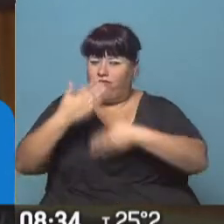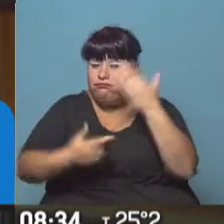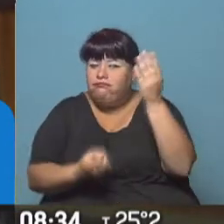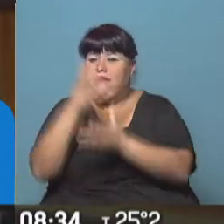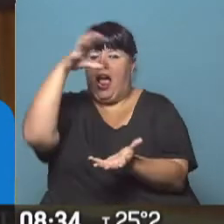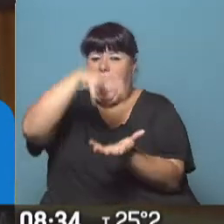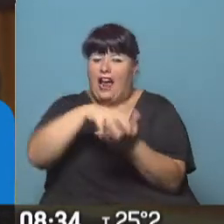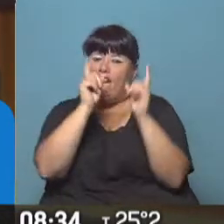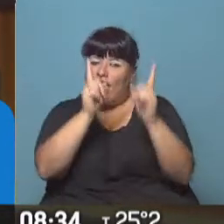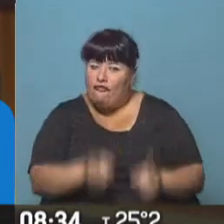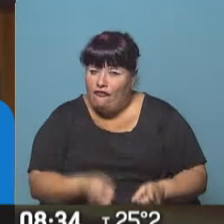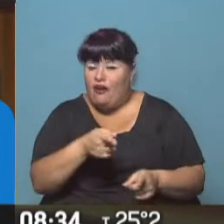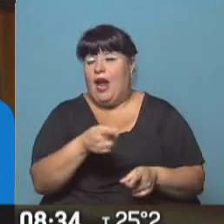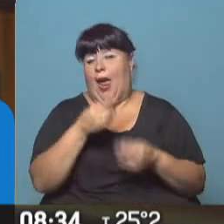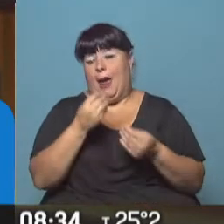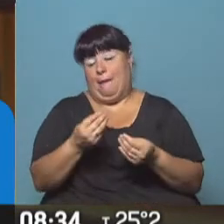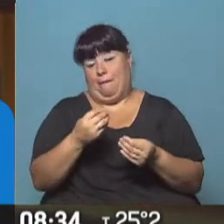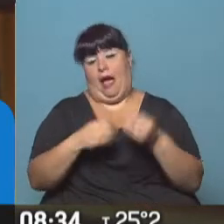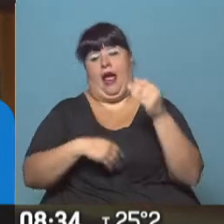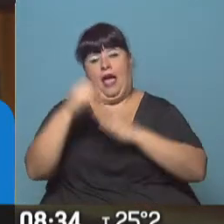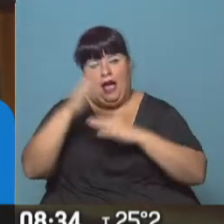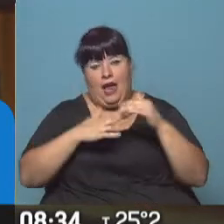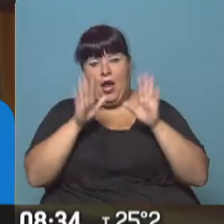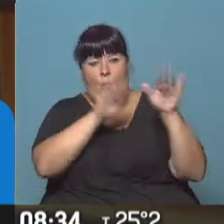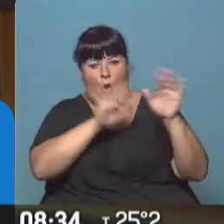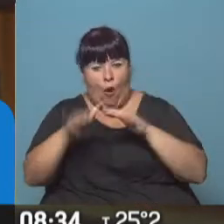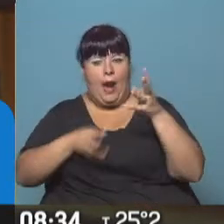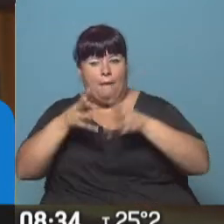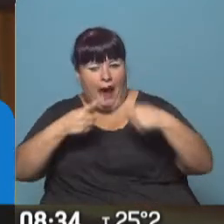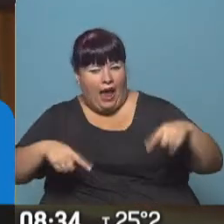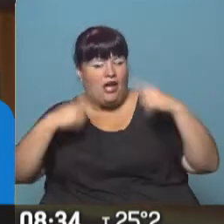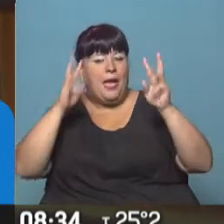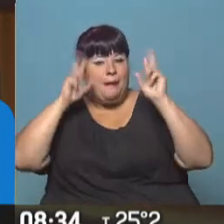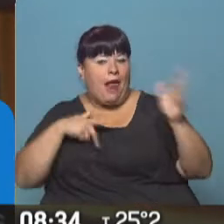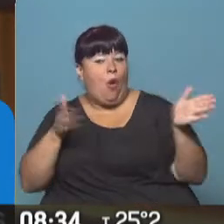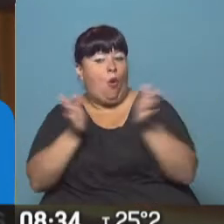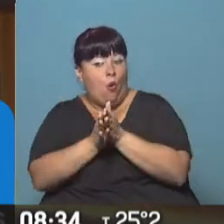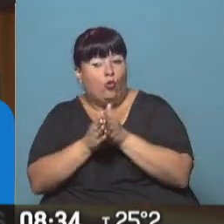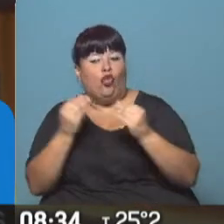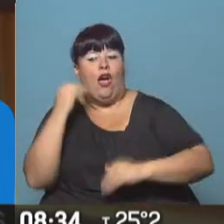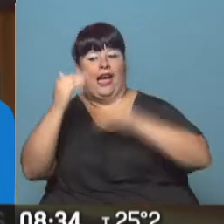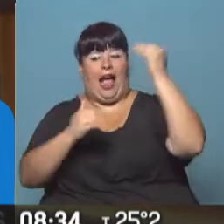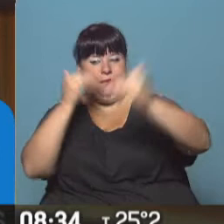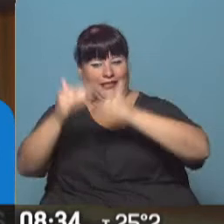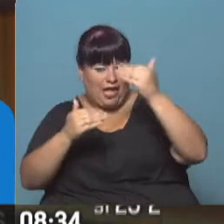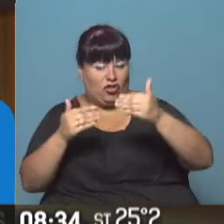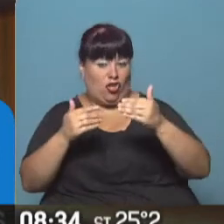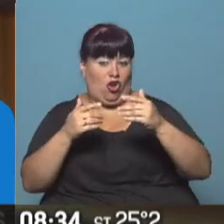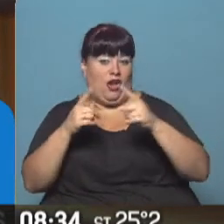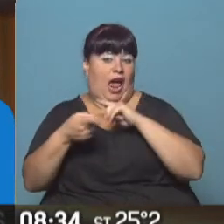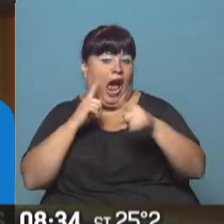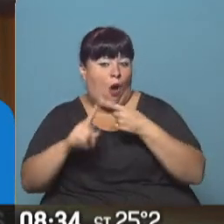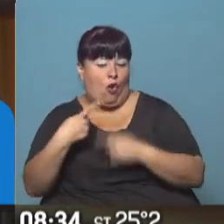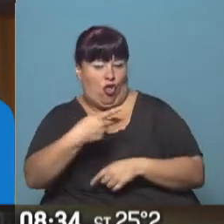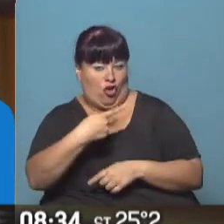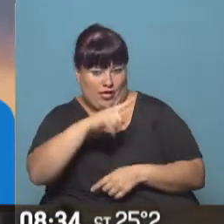creación de una agencia permanente tener infraestructura común equipamiento común y planes conjuntos de capacitación y de coordinación